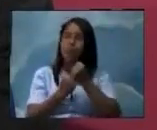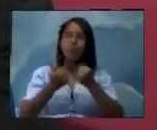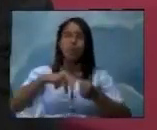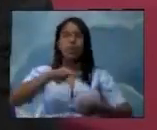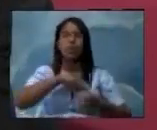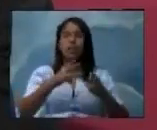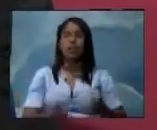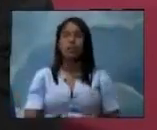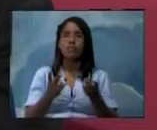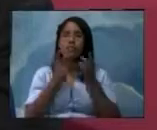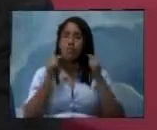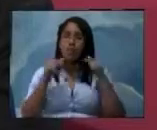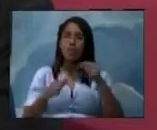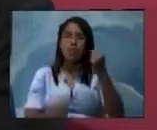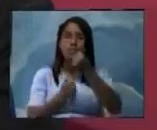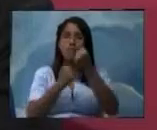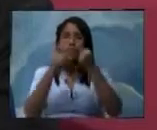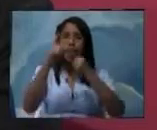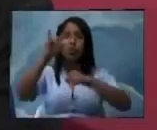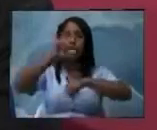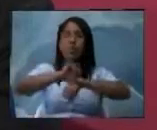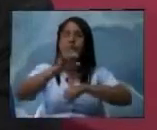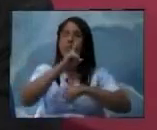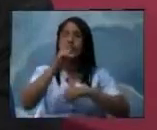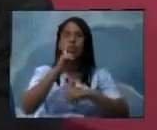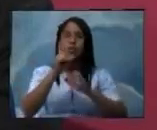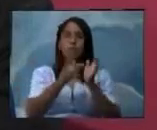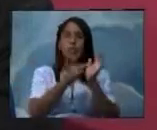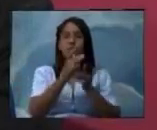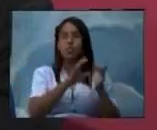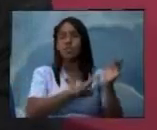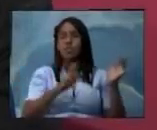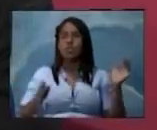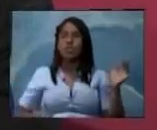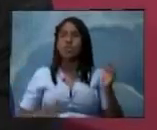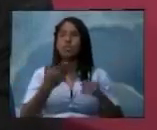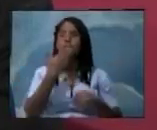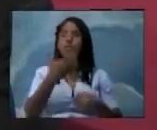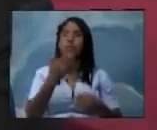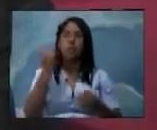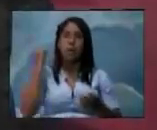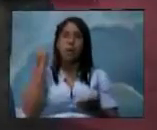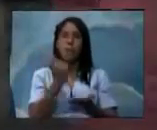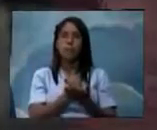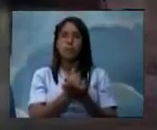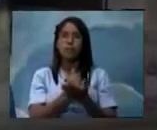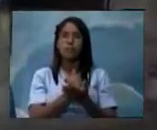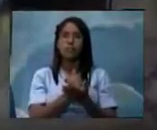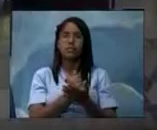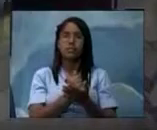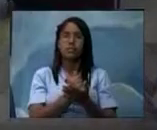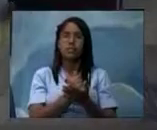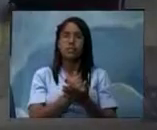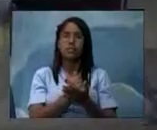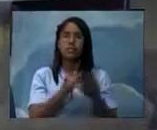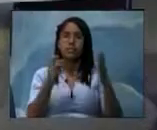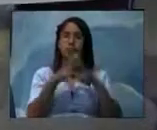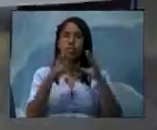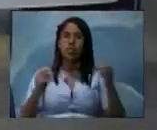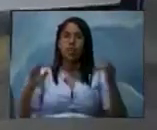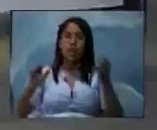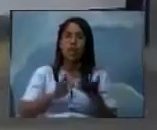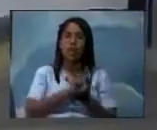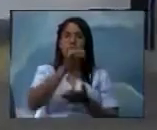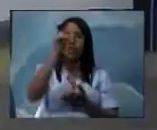hoy. Edifica tu iglesia, Señor. En el nombre de Jesús lo pedimos. Amén y amén. Toda la